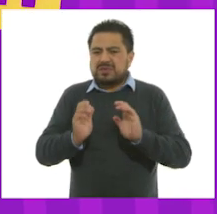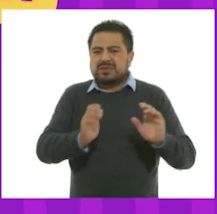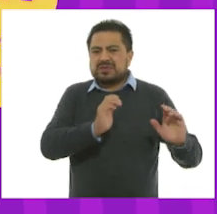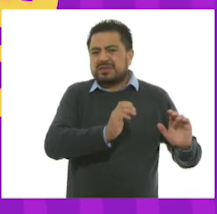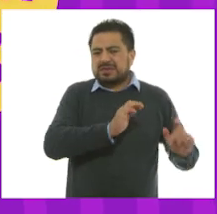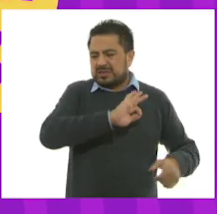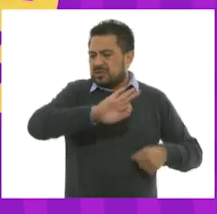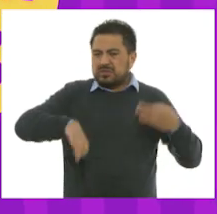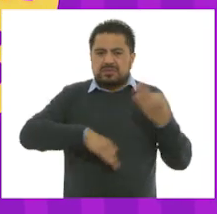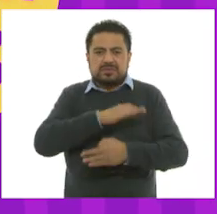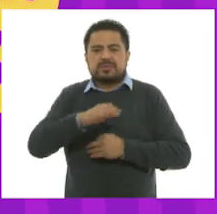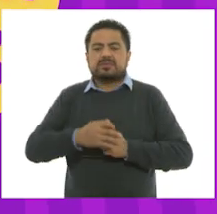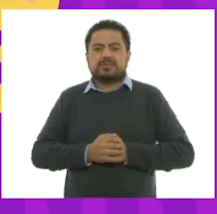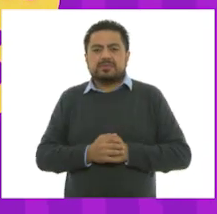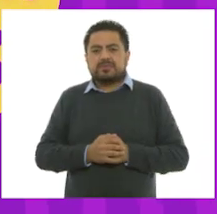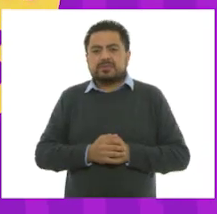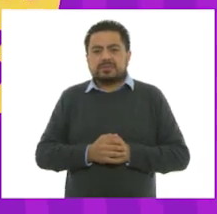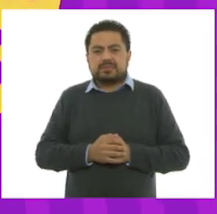unos a los otros.